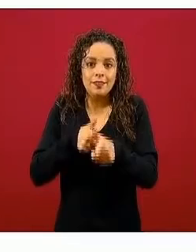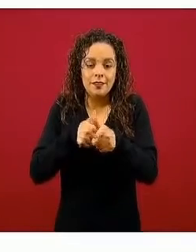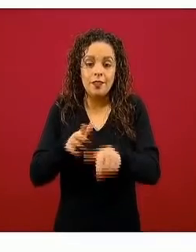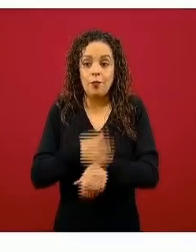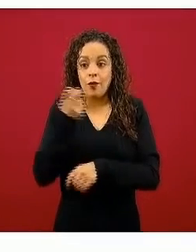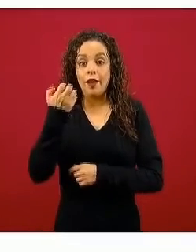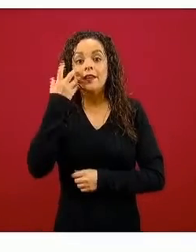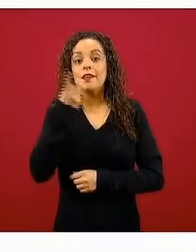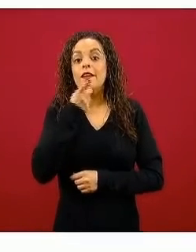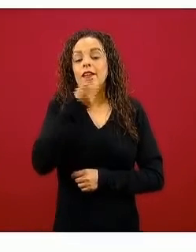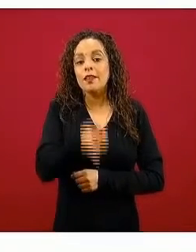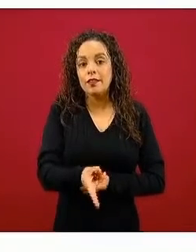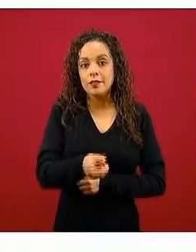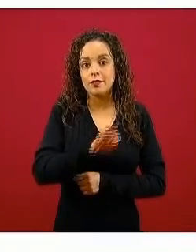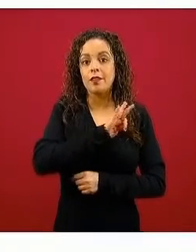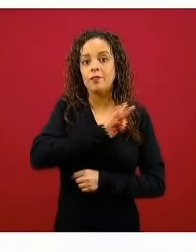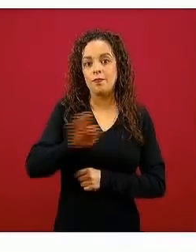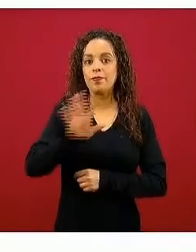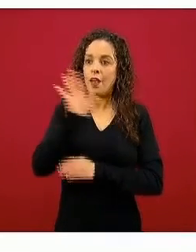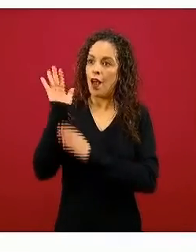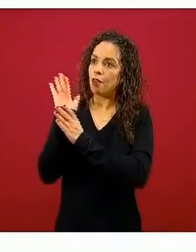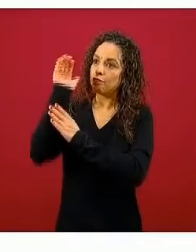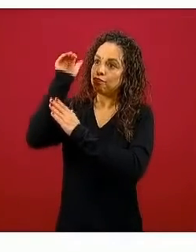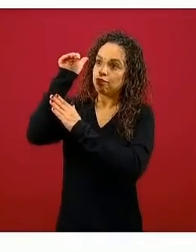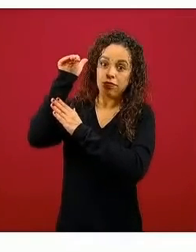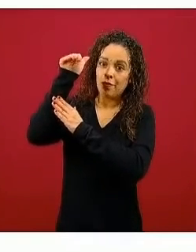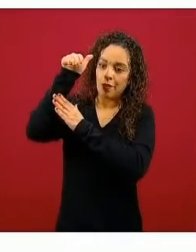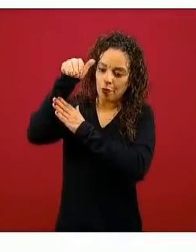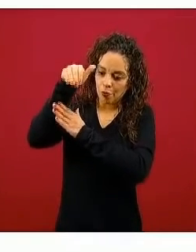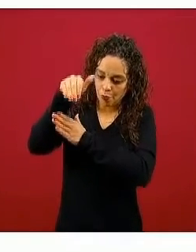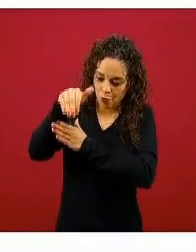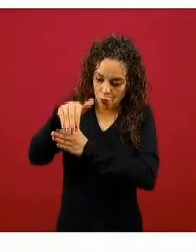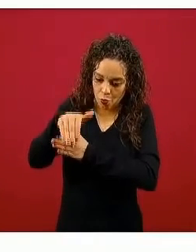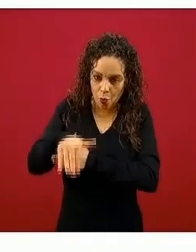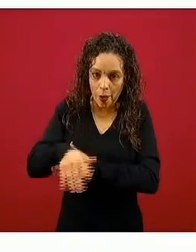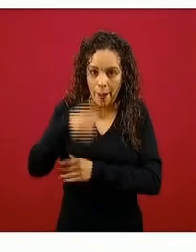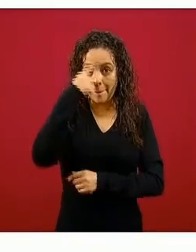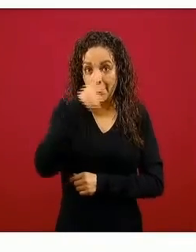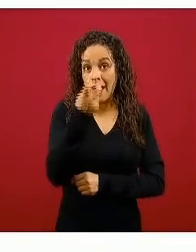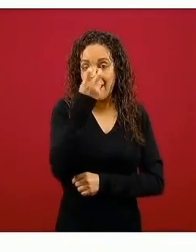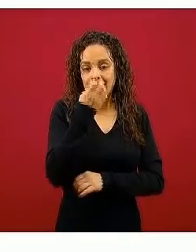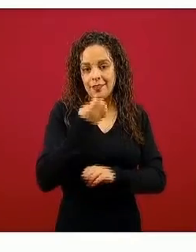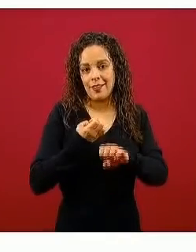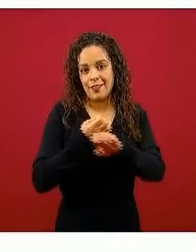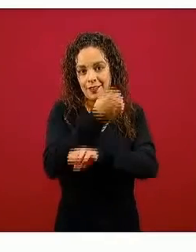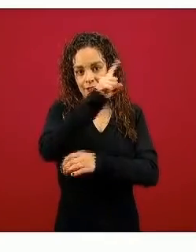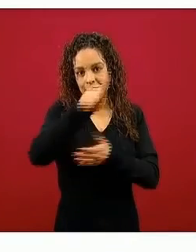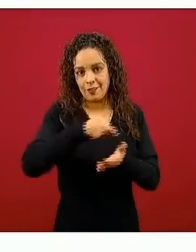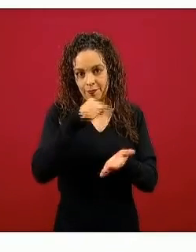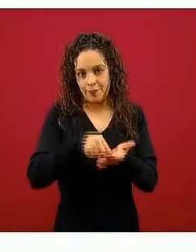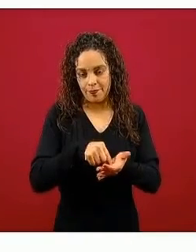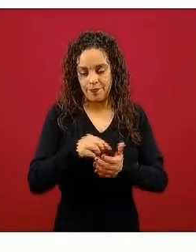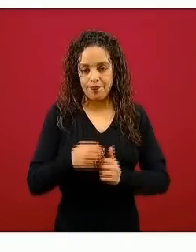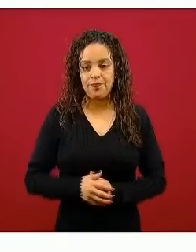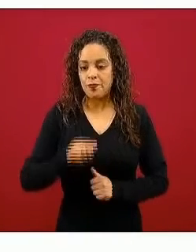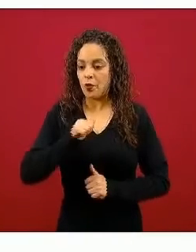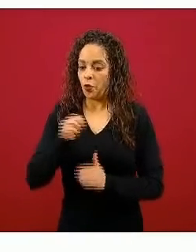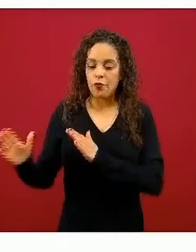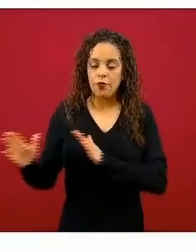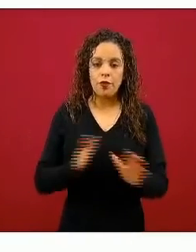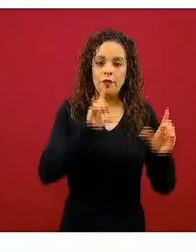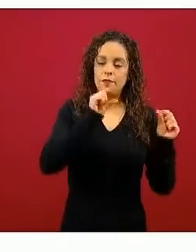representar ya la bajada del pico epidémico para esas entidades federativas. Veamos la siguiente